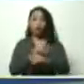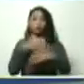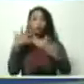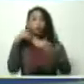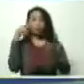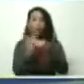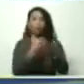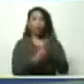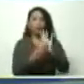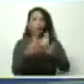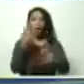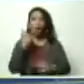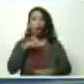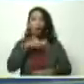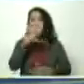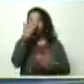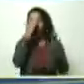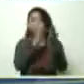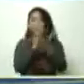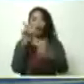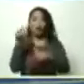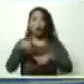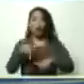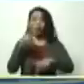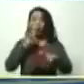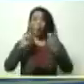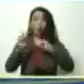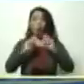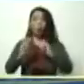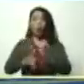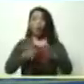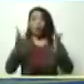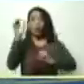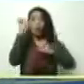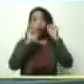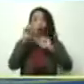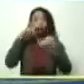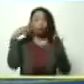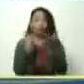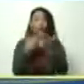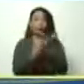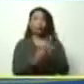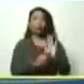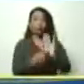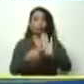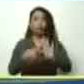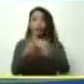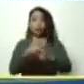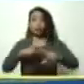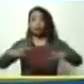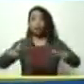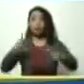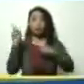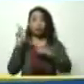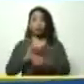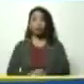en nuestra frente turismo es uno de los grandes motores reales para ese plan de crecimiento